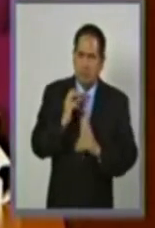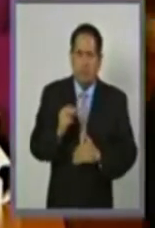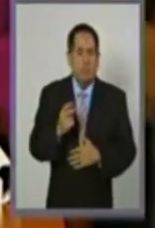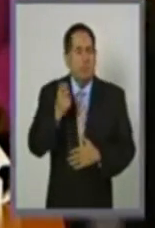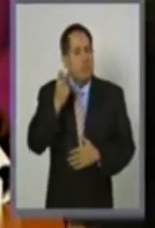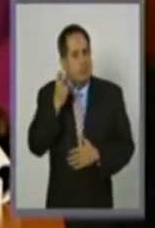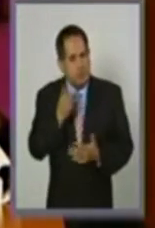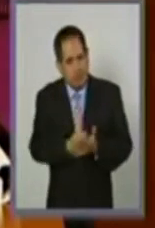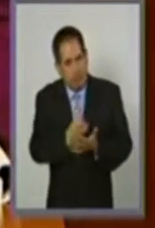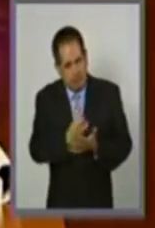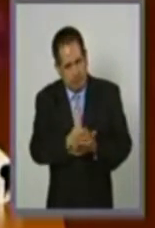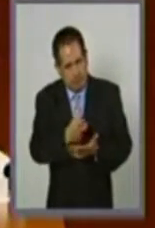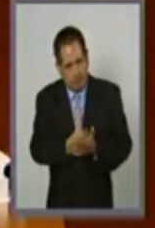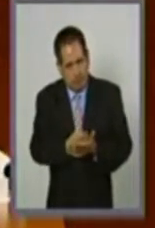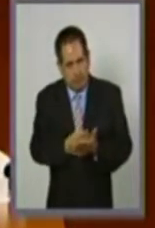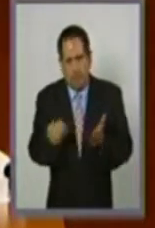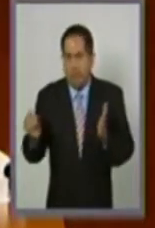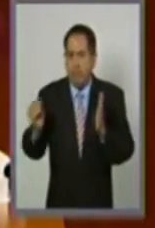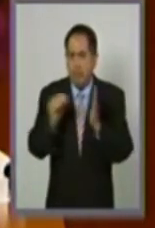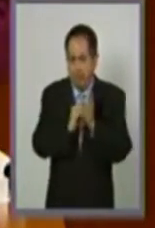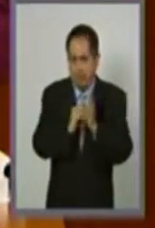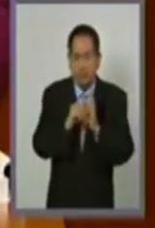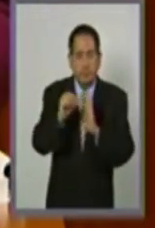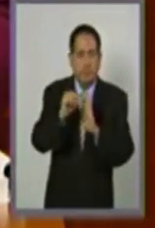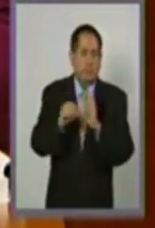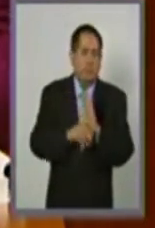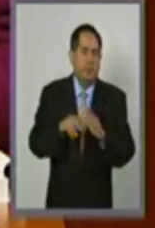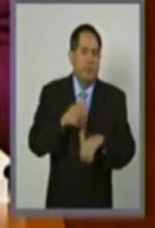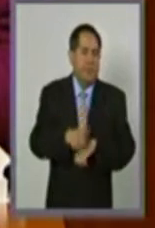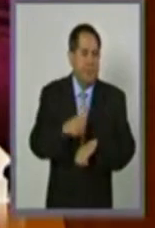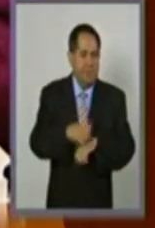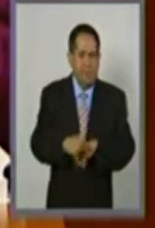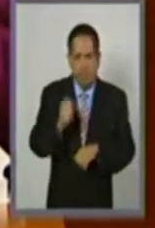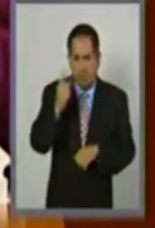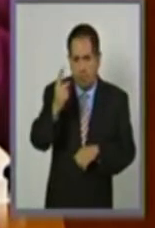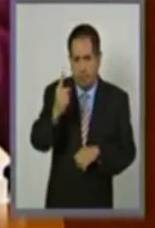Esto está consagrado en el artículo primero de nuestra